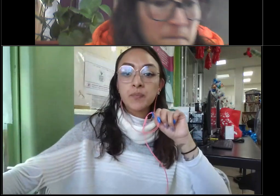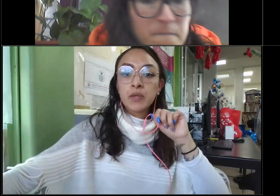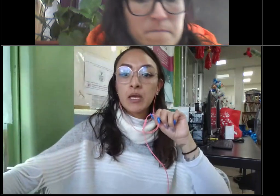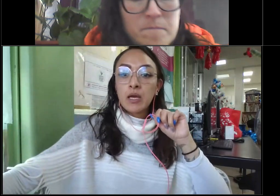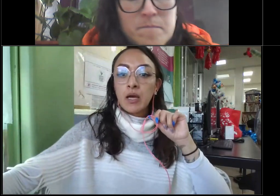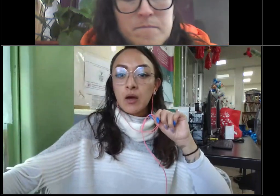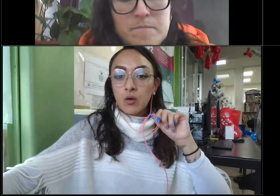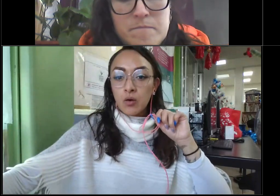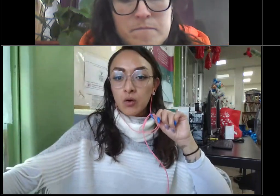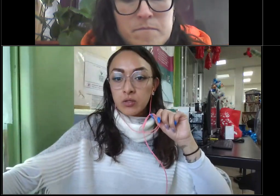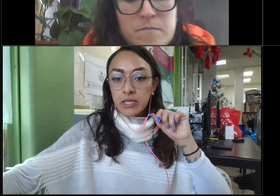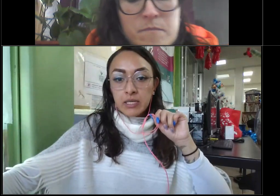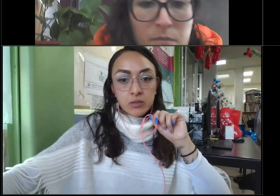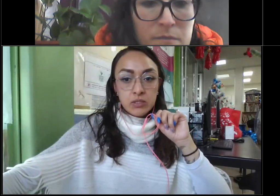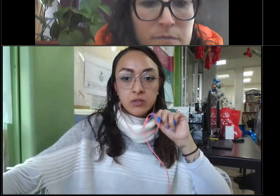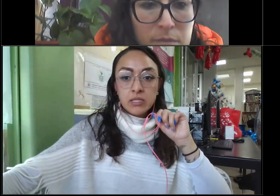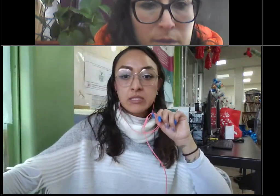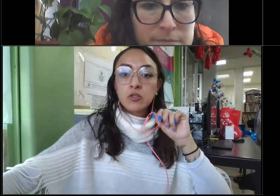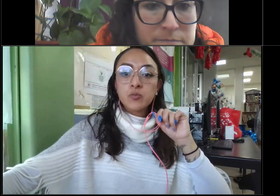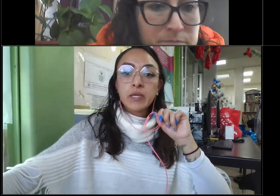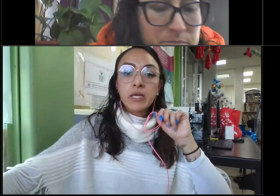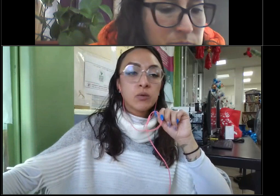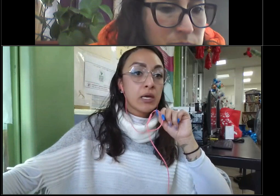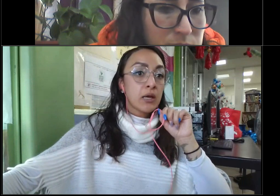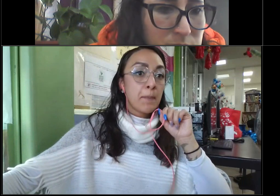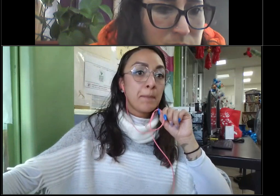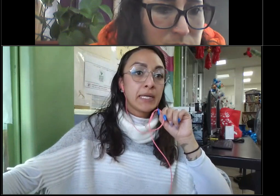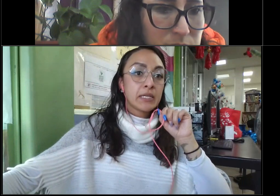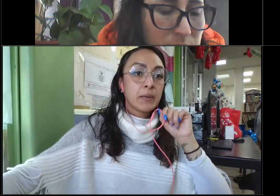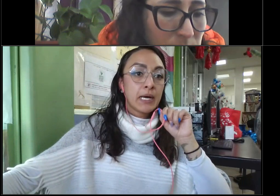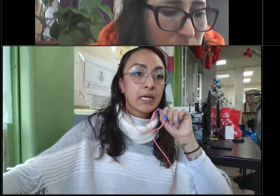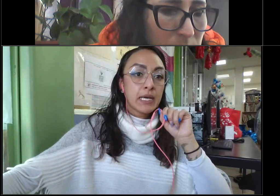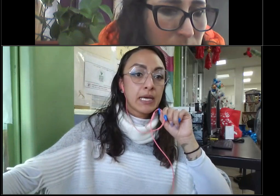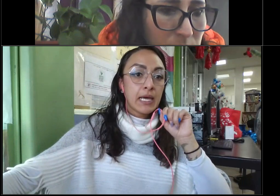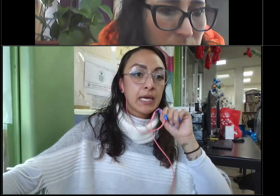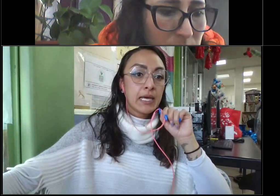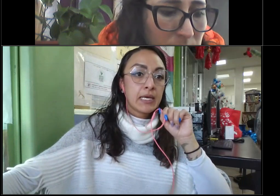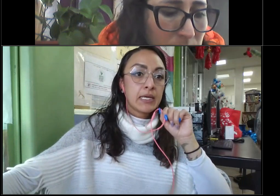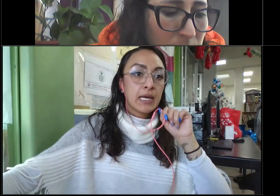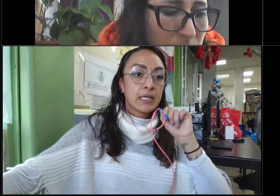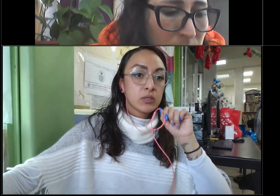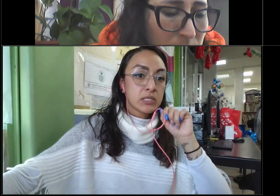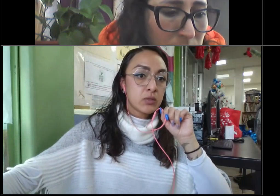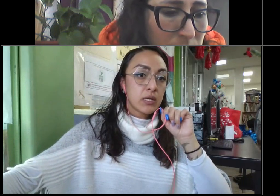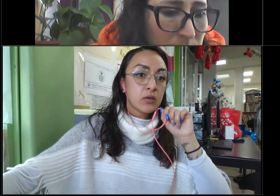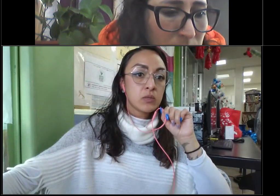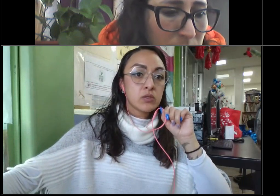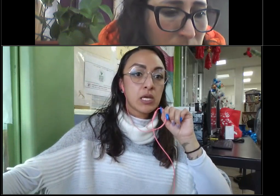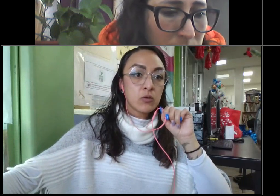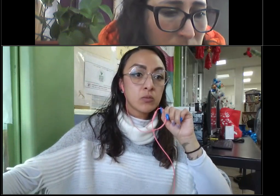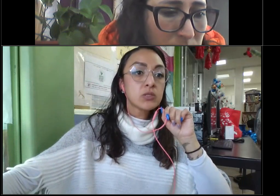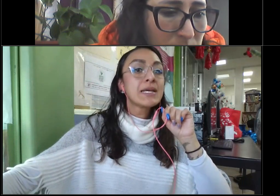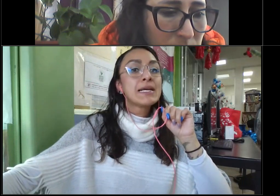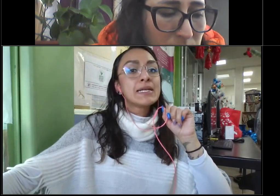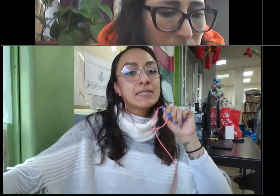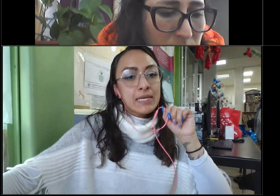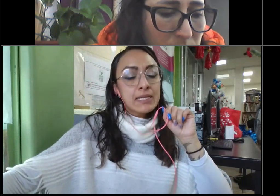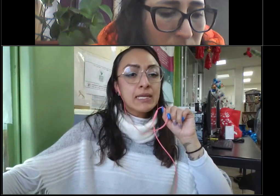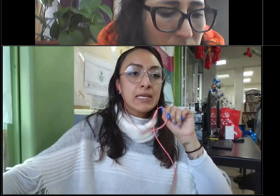elementos. Otra de las cuestiones que nos puede ayudar para trabajar la lectoescritura con nuestros